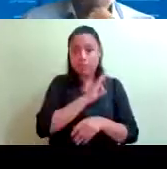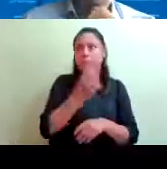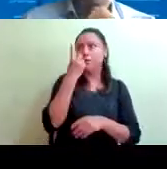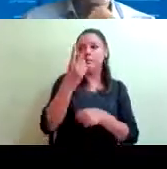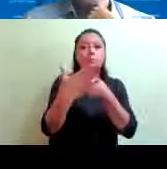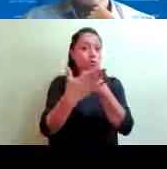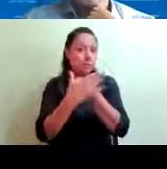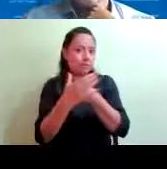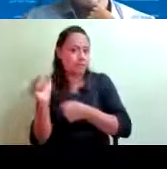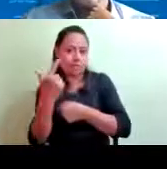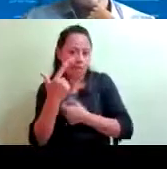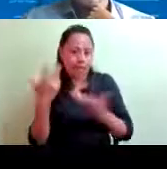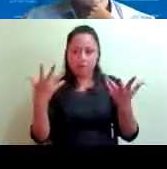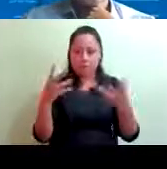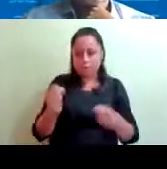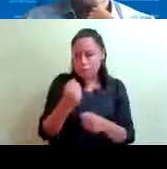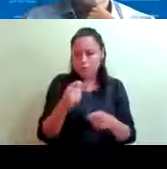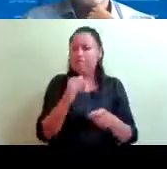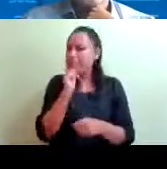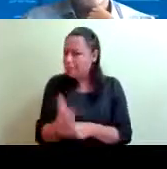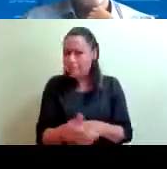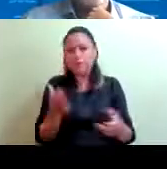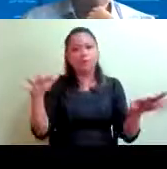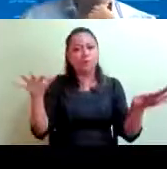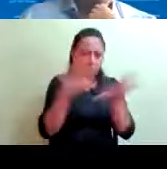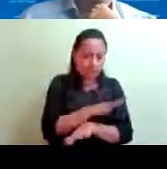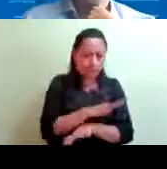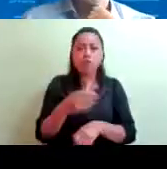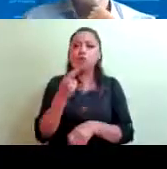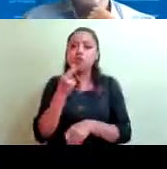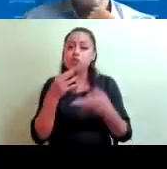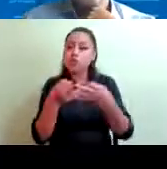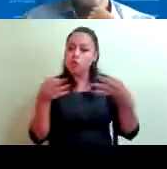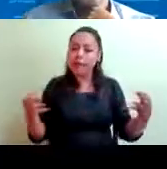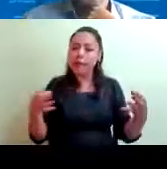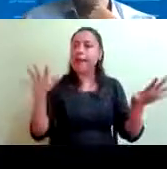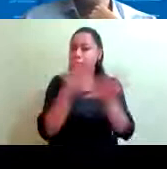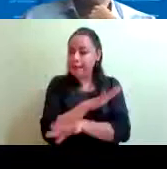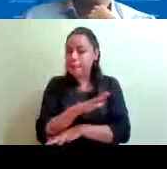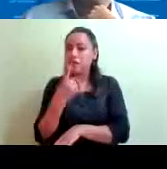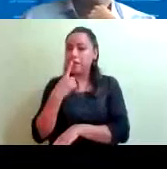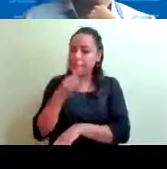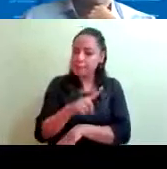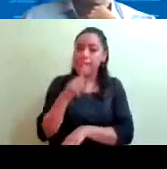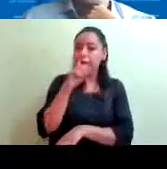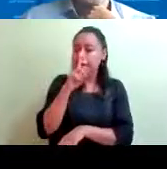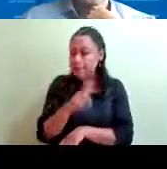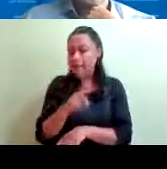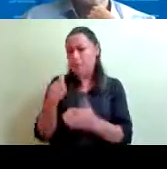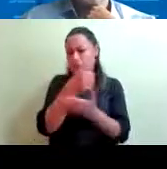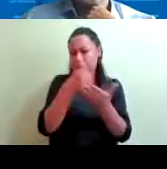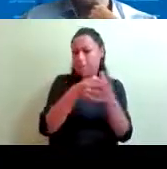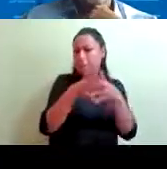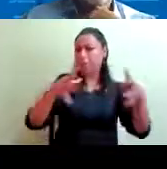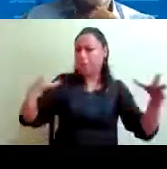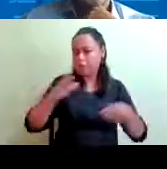extremos, cambios en uso de la tierra, cambios en la demanda del agua, urbanismo, etc. Y una manera en que